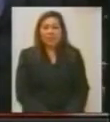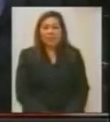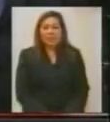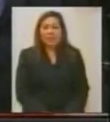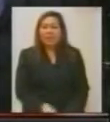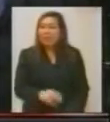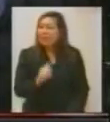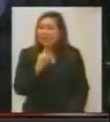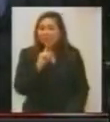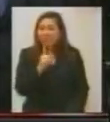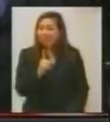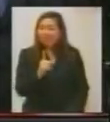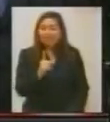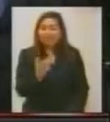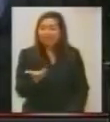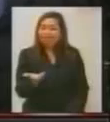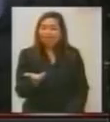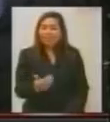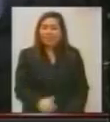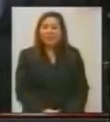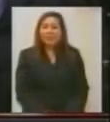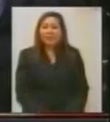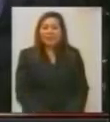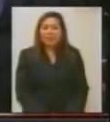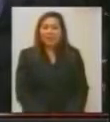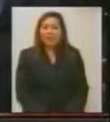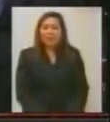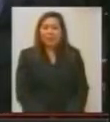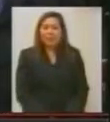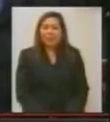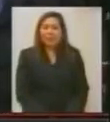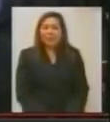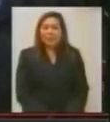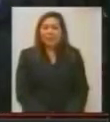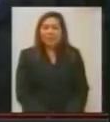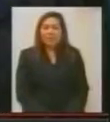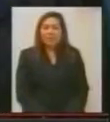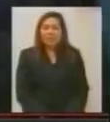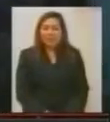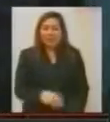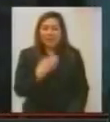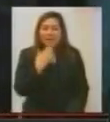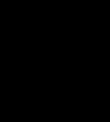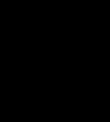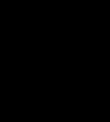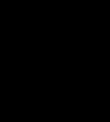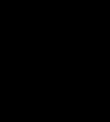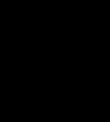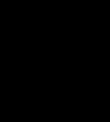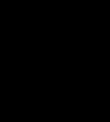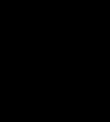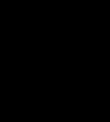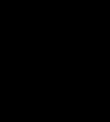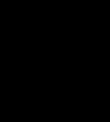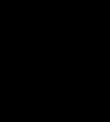No está fijado a priori. ¿No han evaluado esa posibilidad? Gracias. Muchas gracias. Bien, ha sido